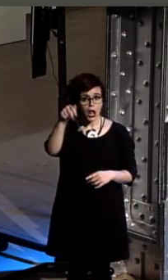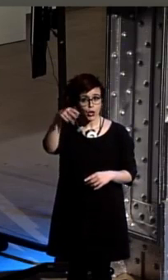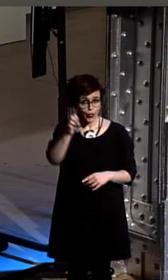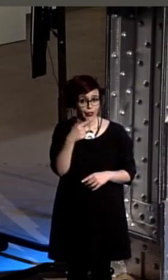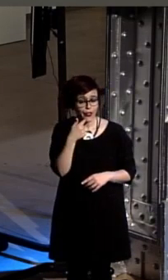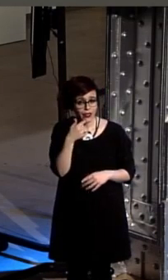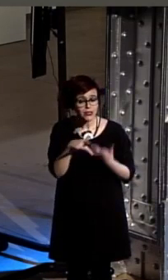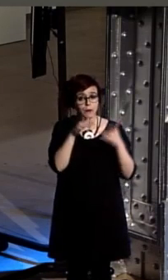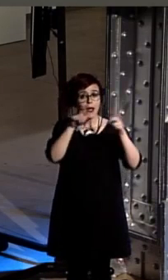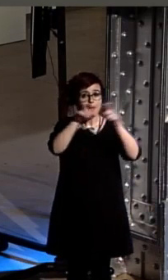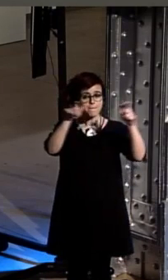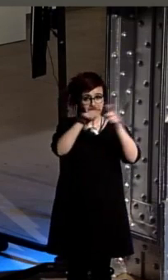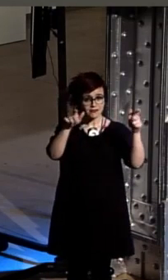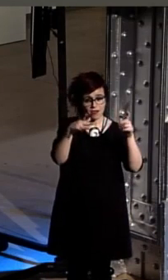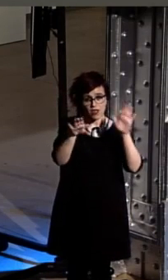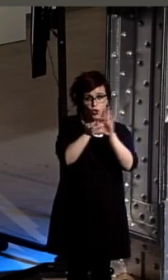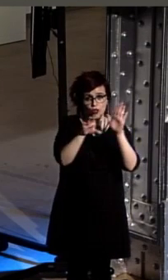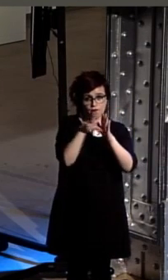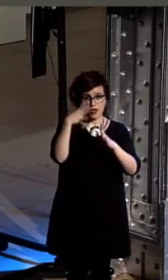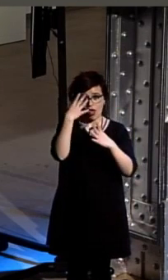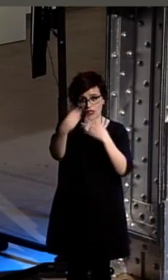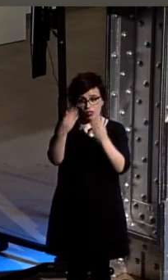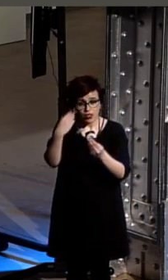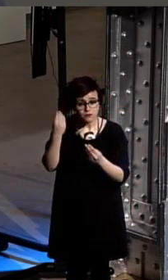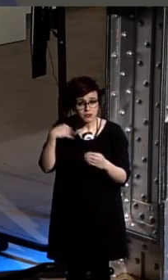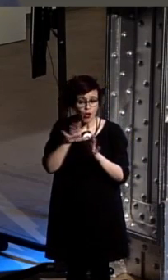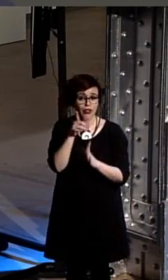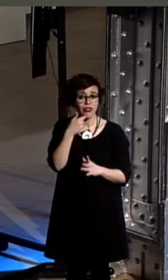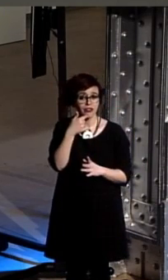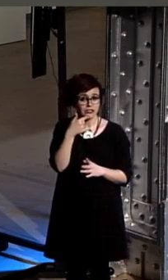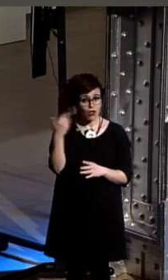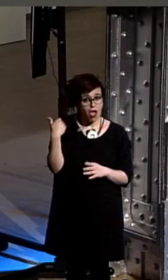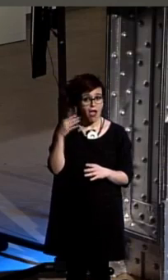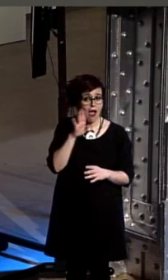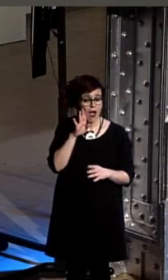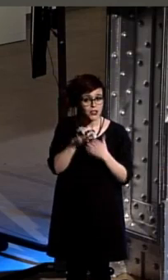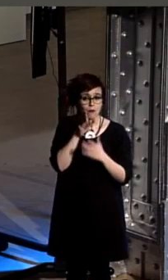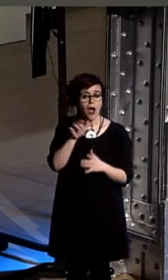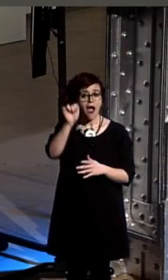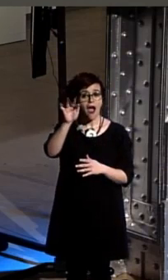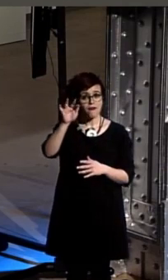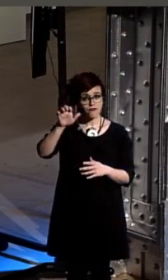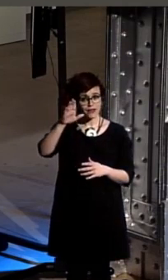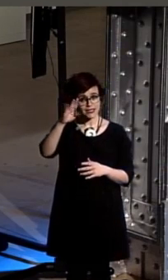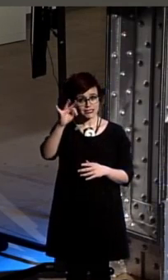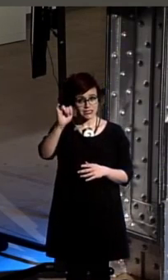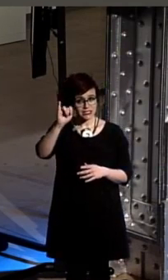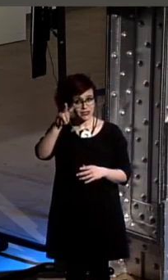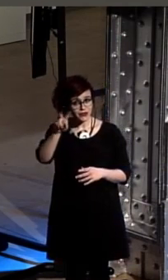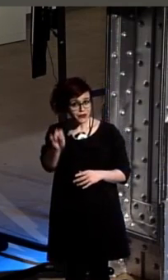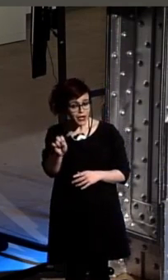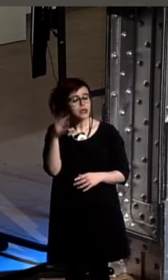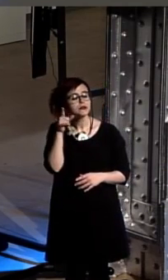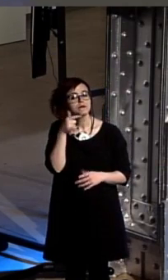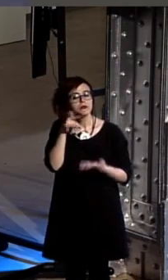ejemplo, la empresa de codificación facial a la que he hecho referencia antes, Afectiva, empezó con la misión